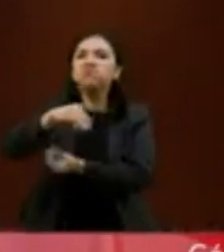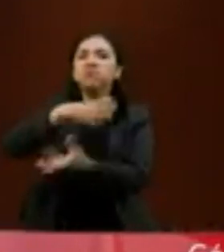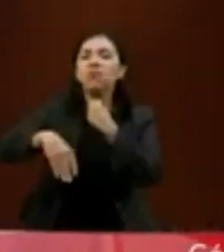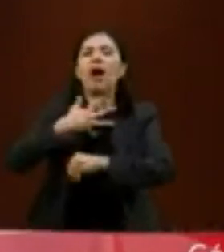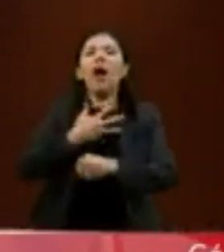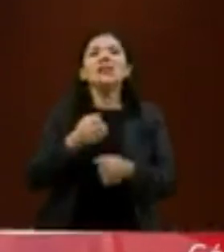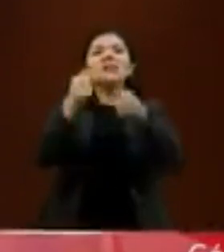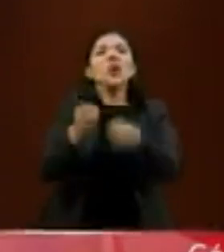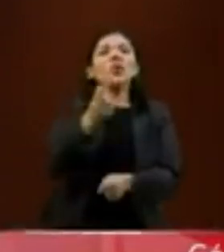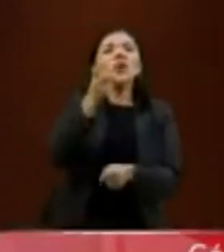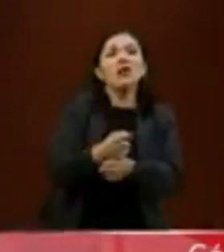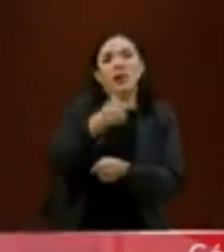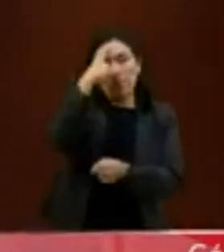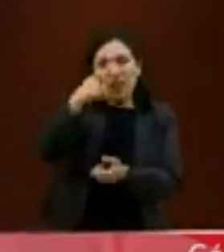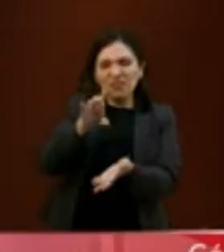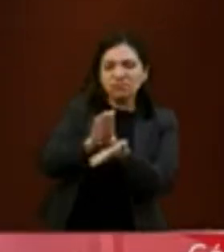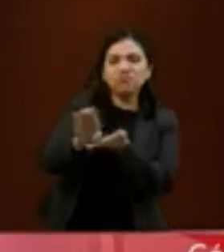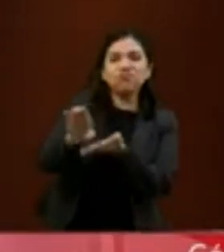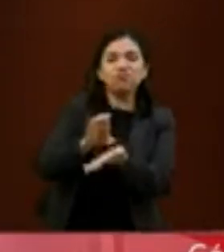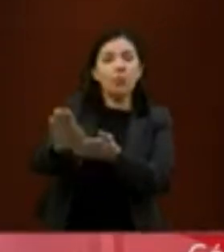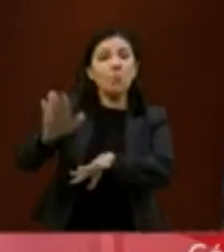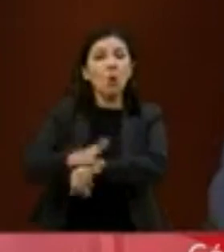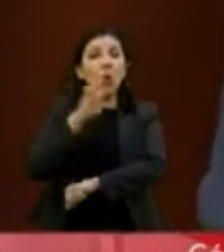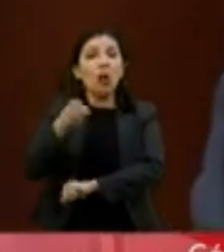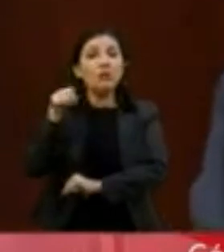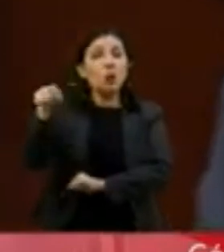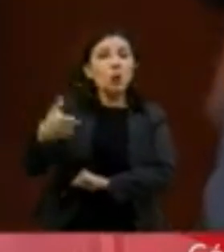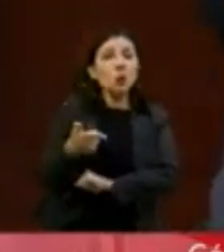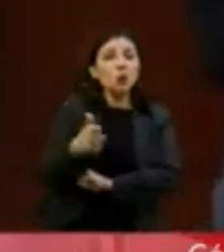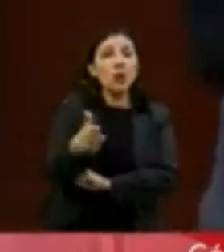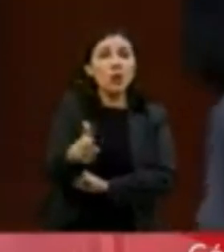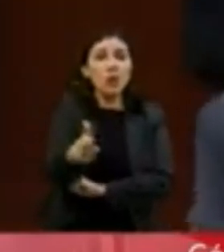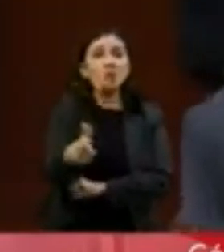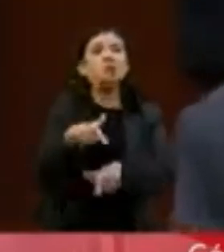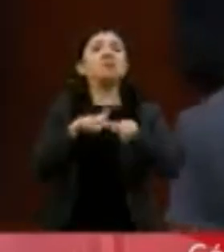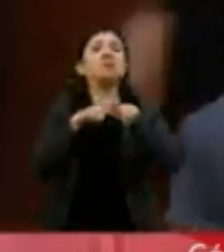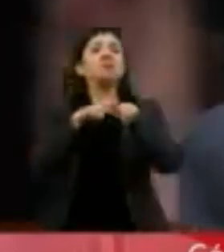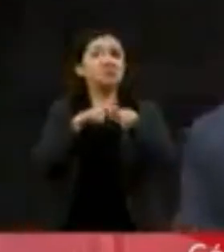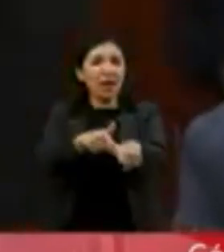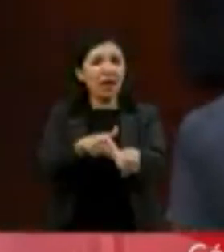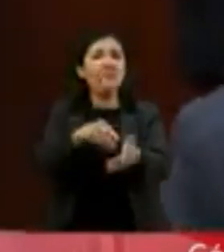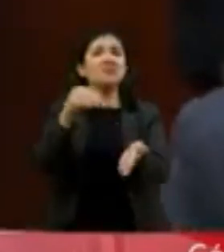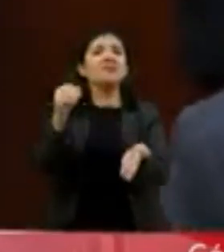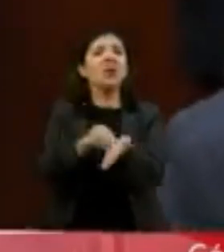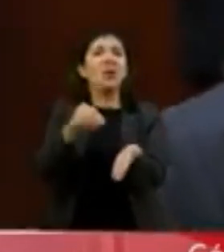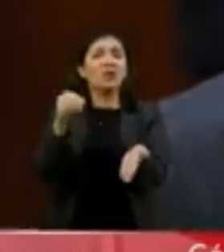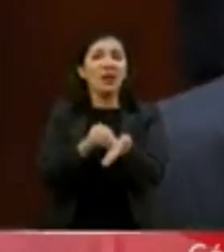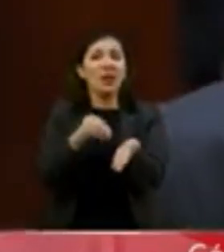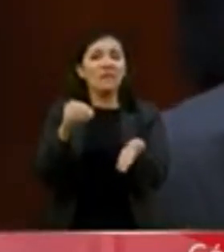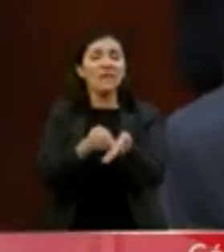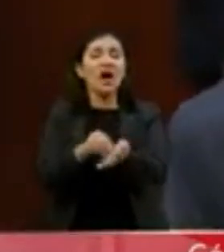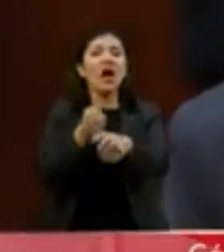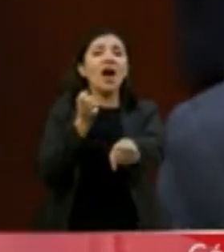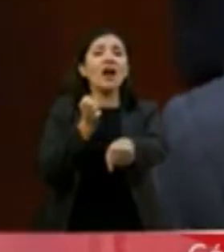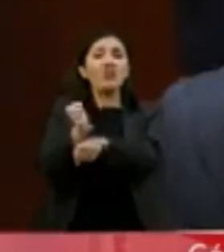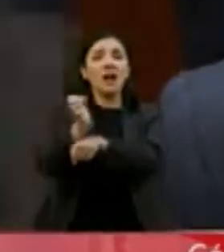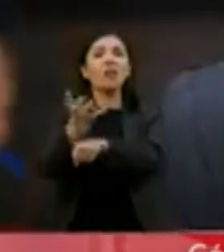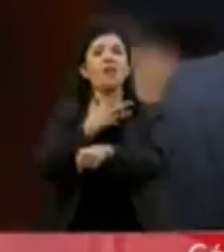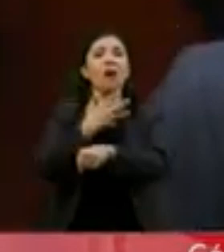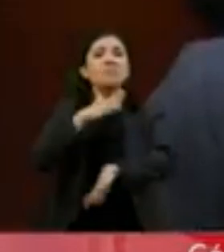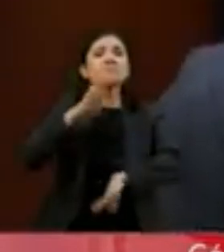y certidumbre a la inversión por eso Guanajuato sigue siendo un estado que